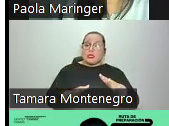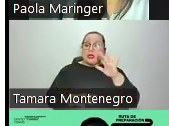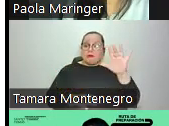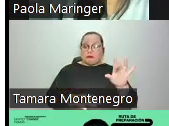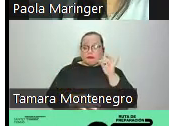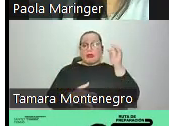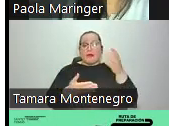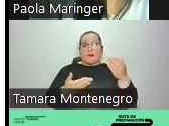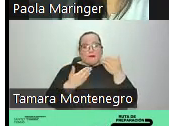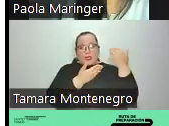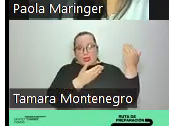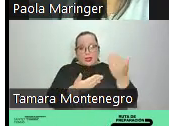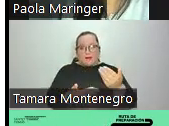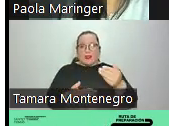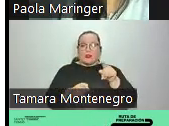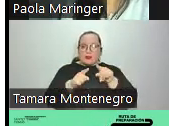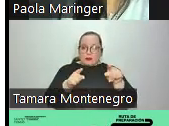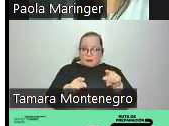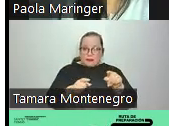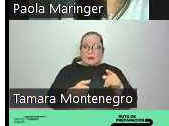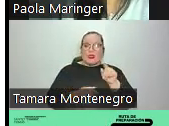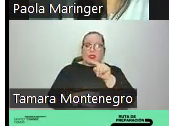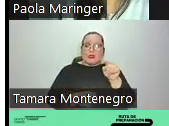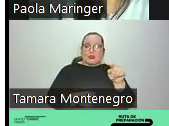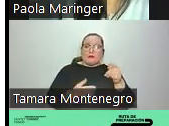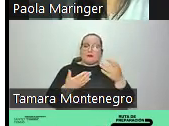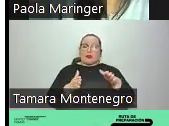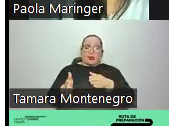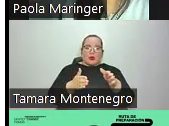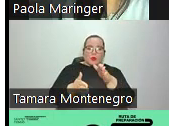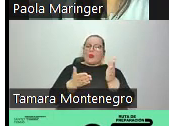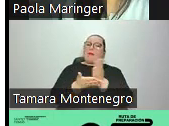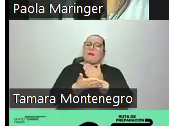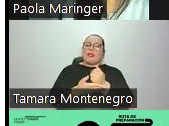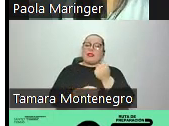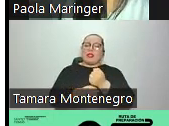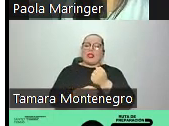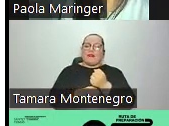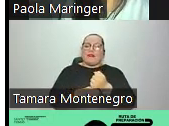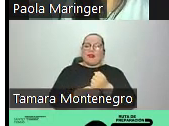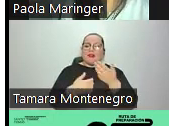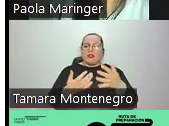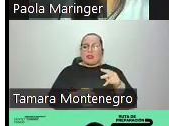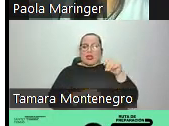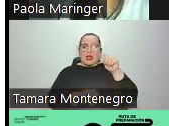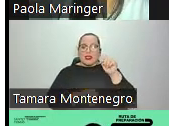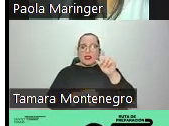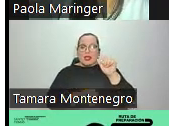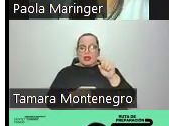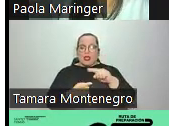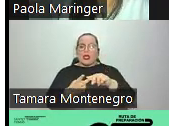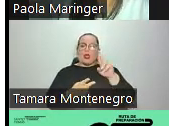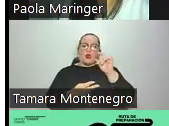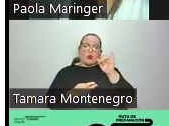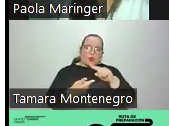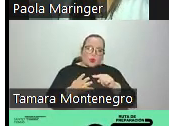beneficiosos de estas asesorías personalizadas post esta ruta de preparación hacia el trabajo, como lo ha sido Natalia, Ruth, Paula,